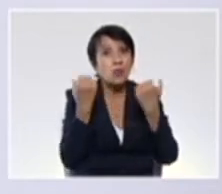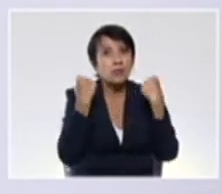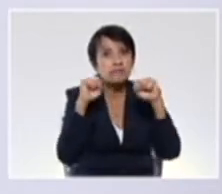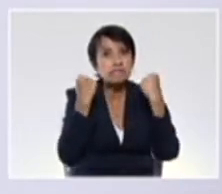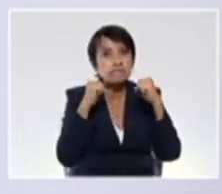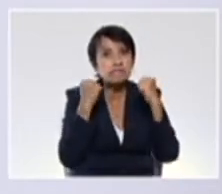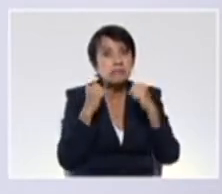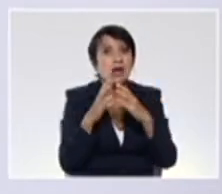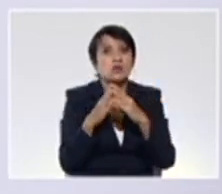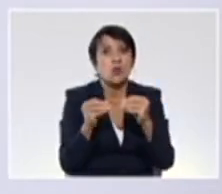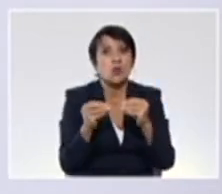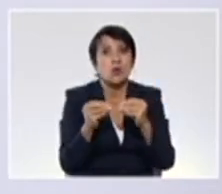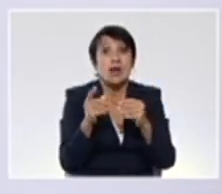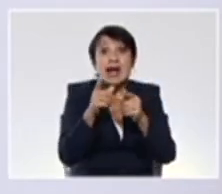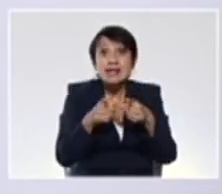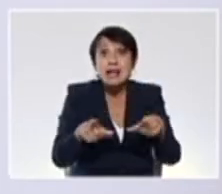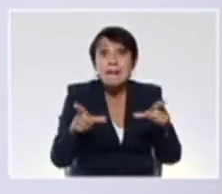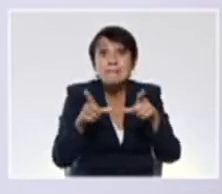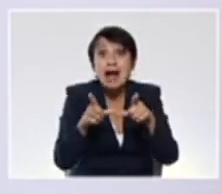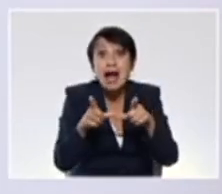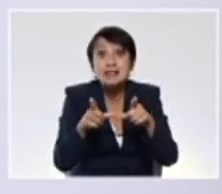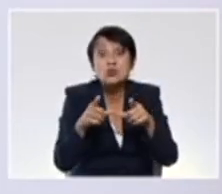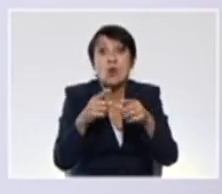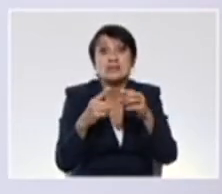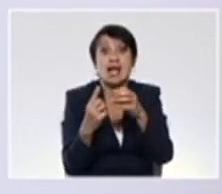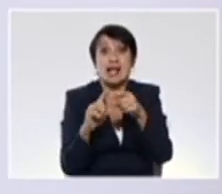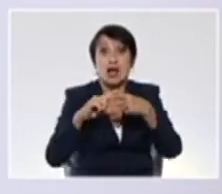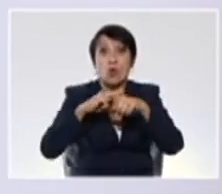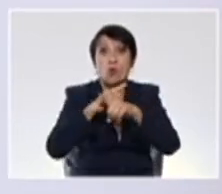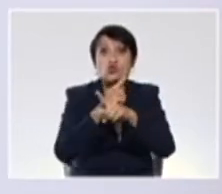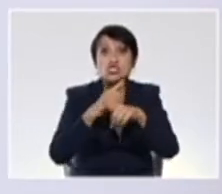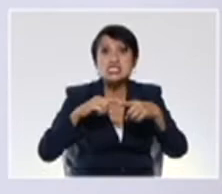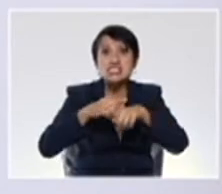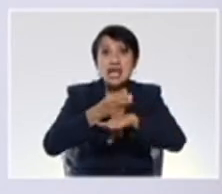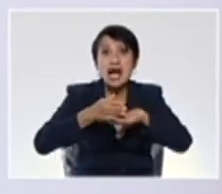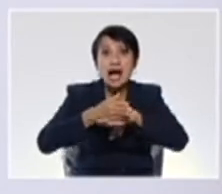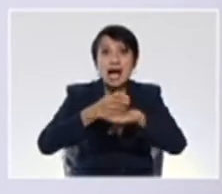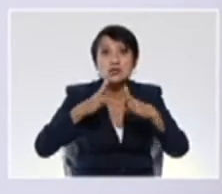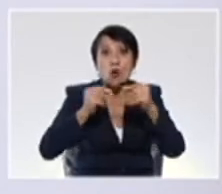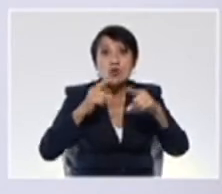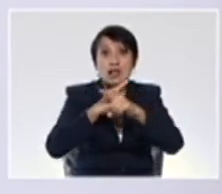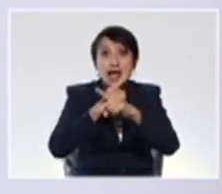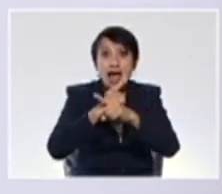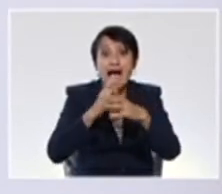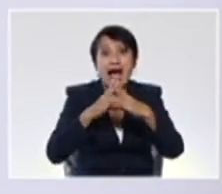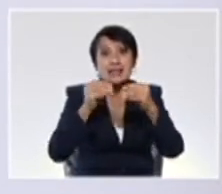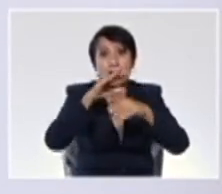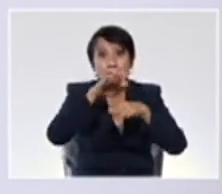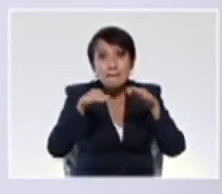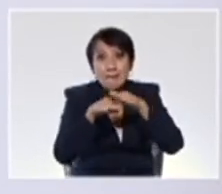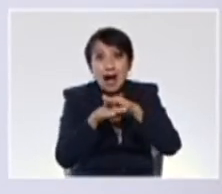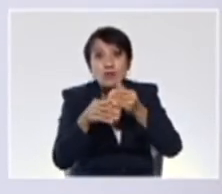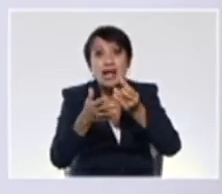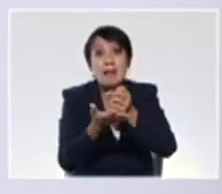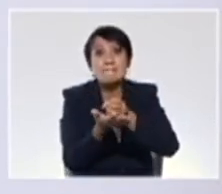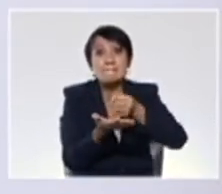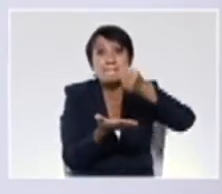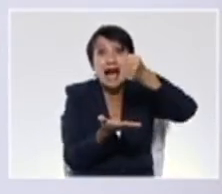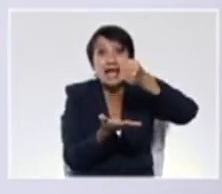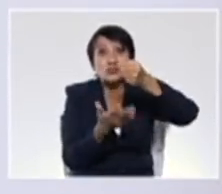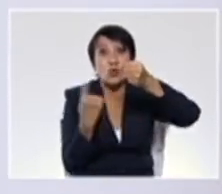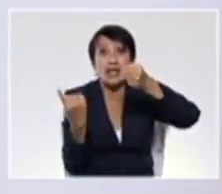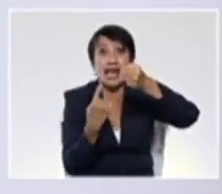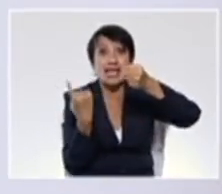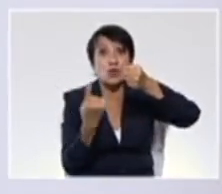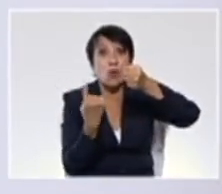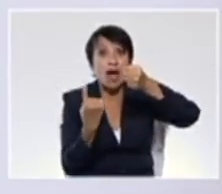vean. Entonces este espacio entre esta cuchilla inferior y la base de la licuadora o del vaso de la licuadora es lo que nos